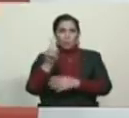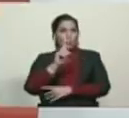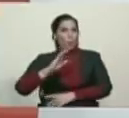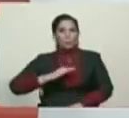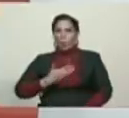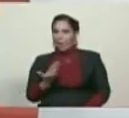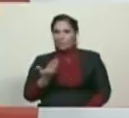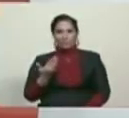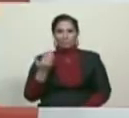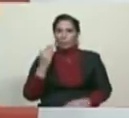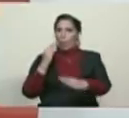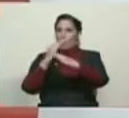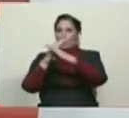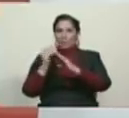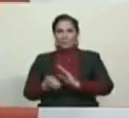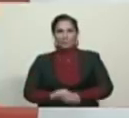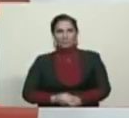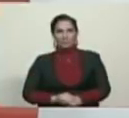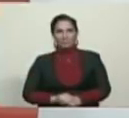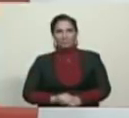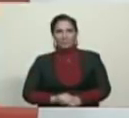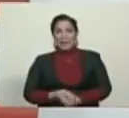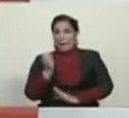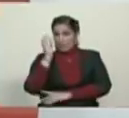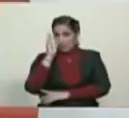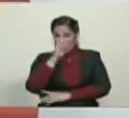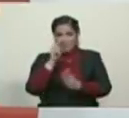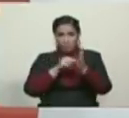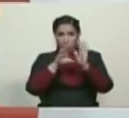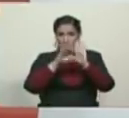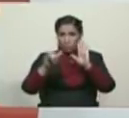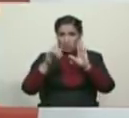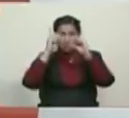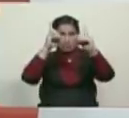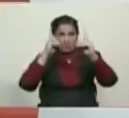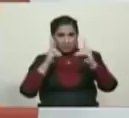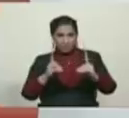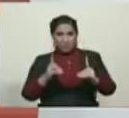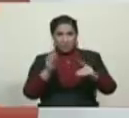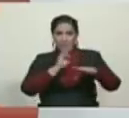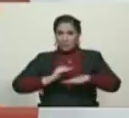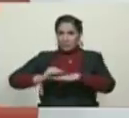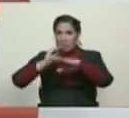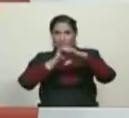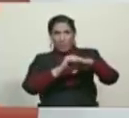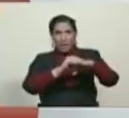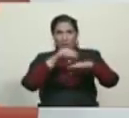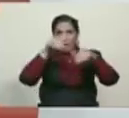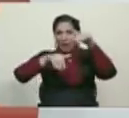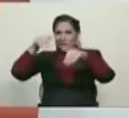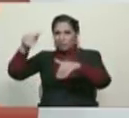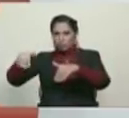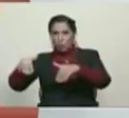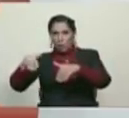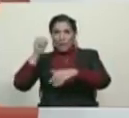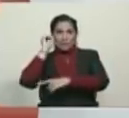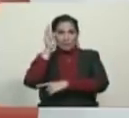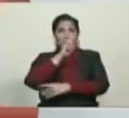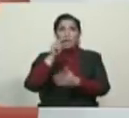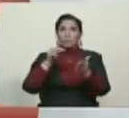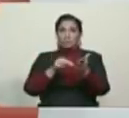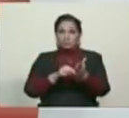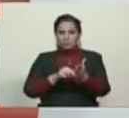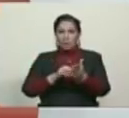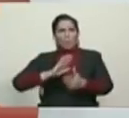oponerse. Si la Asamblea Nacional Constituyente decide llamar a elecciones de la Asamblea Nacional Constituyente, puedes tener